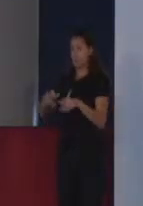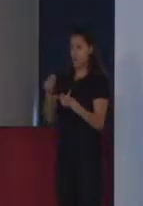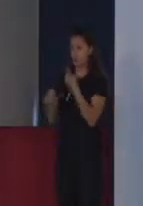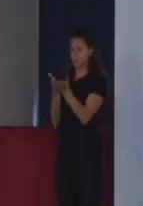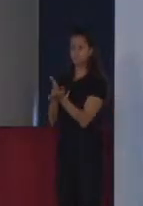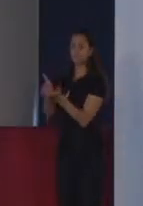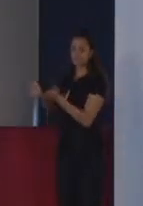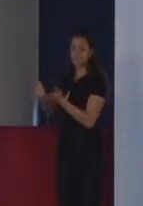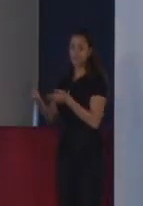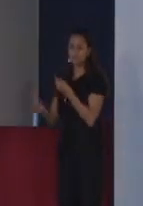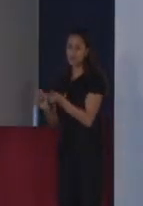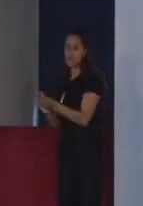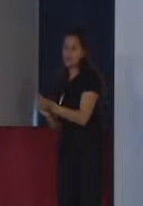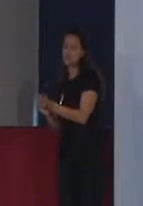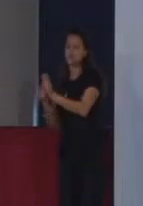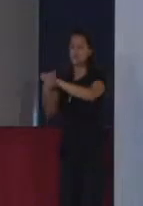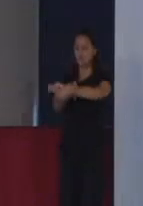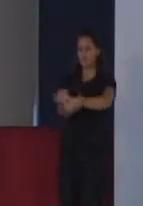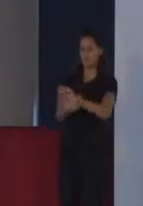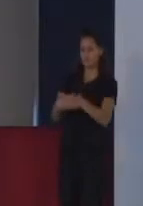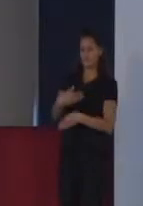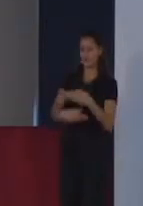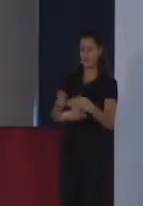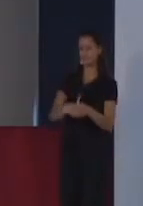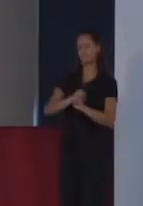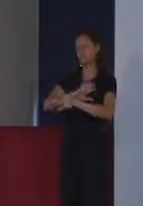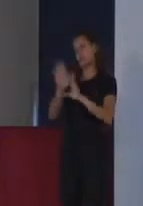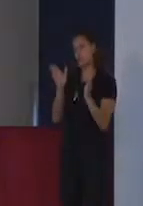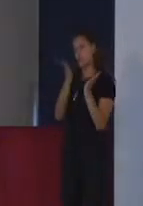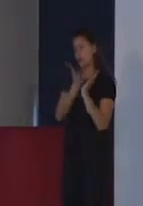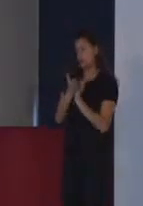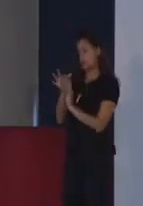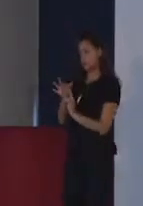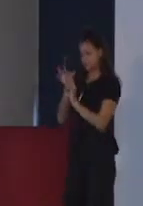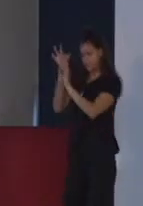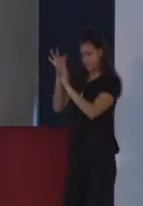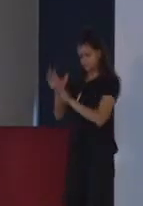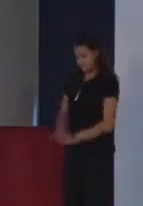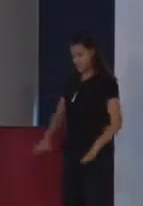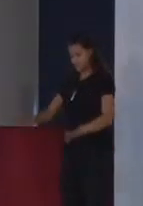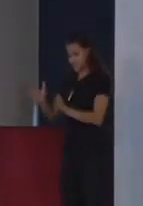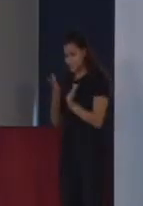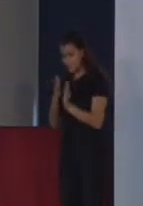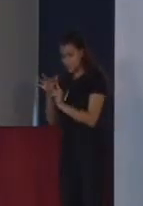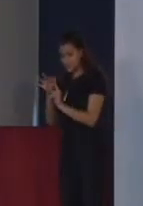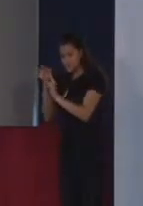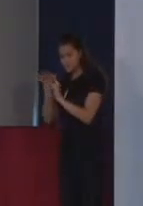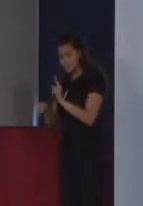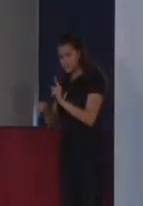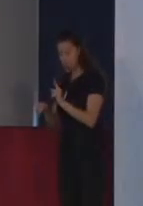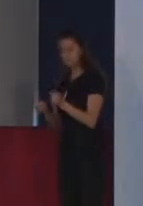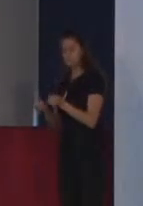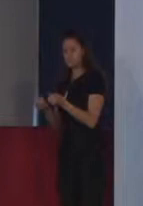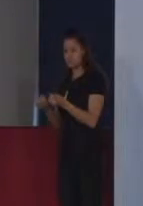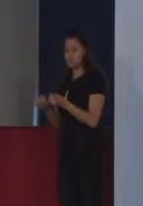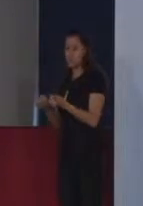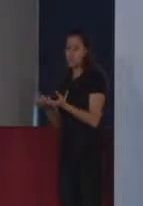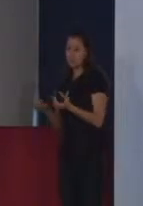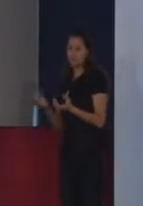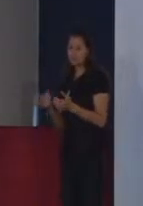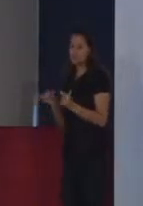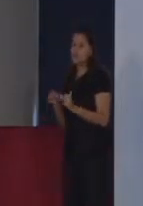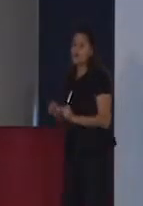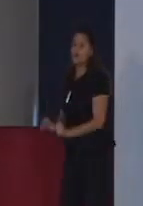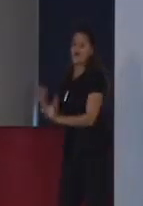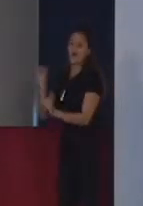ese tránsito. Claro, educación especial, y en esos espacios de educación especial, muchos escenarios se han quedado, y eso